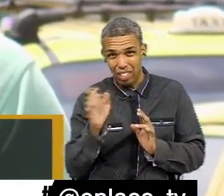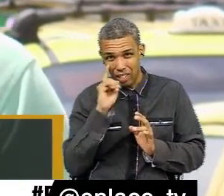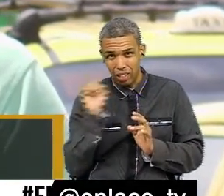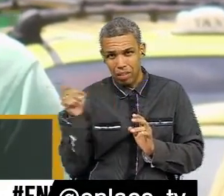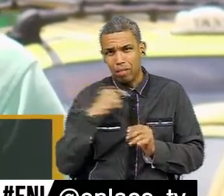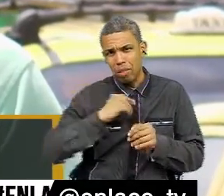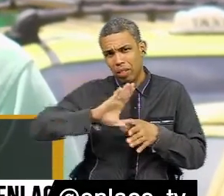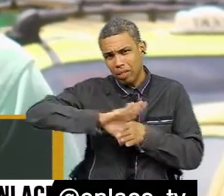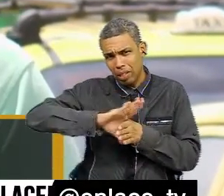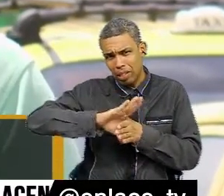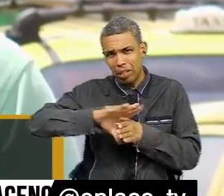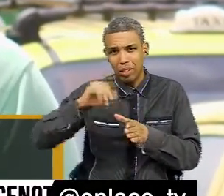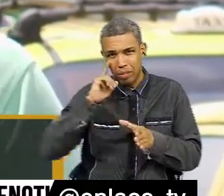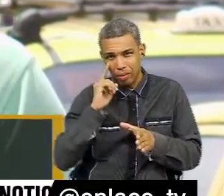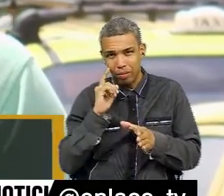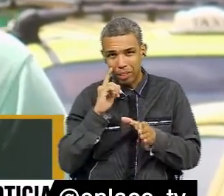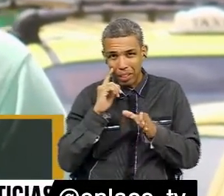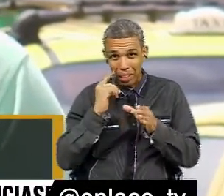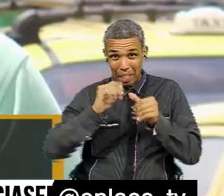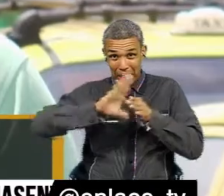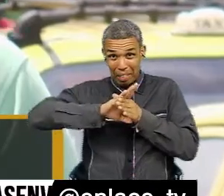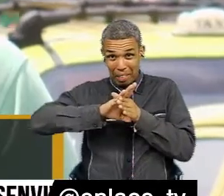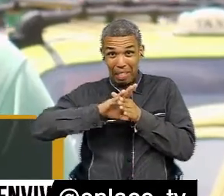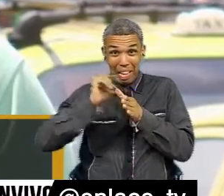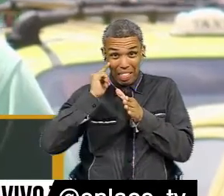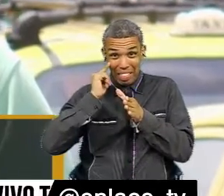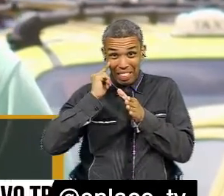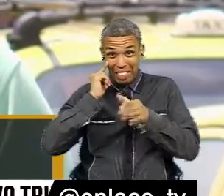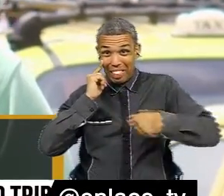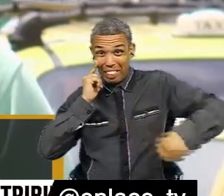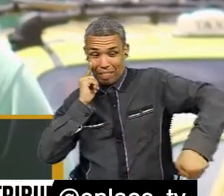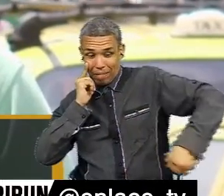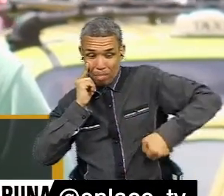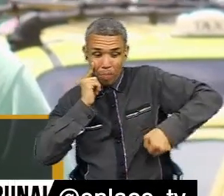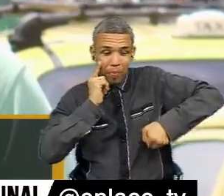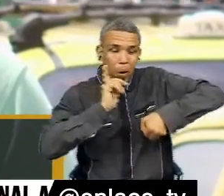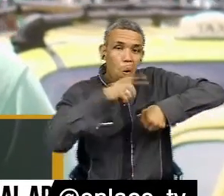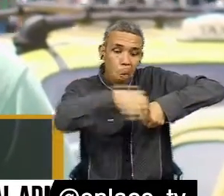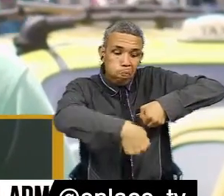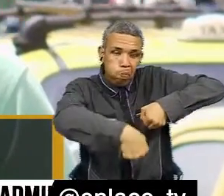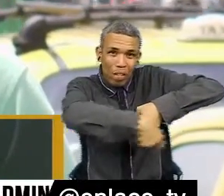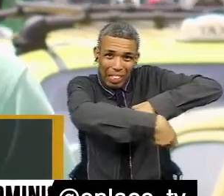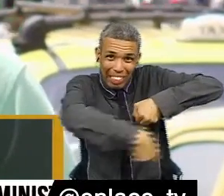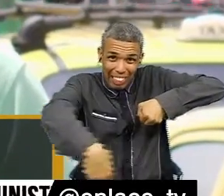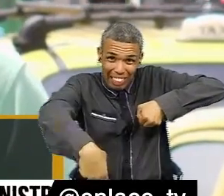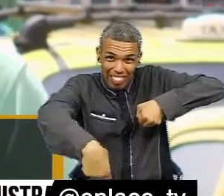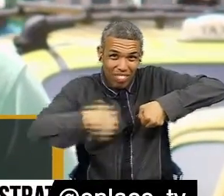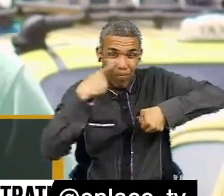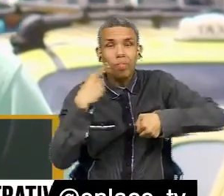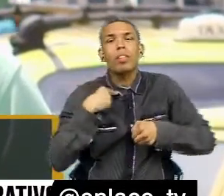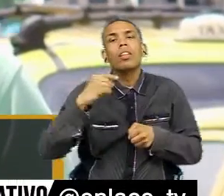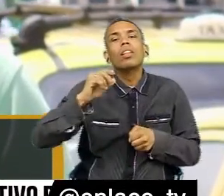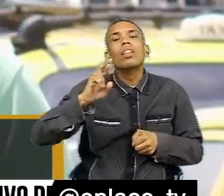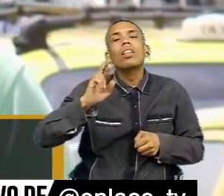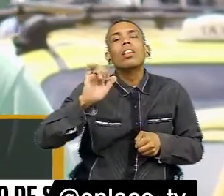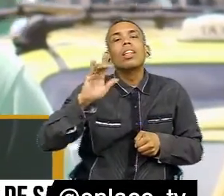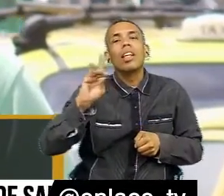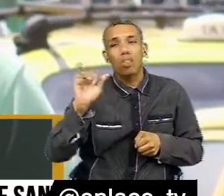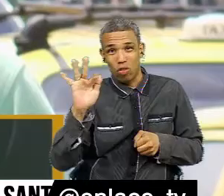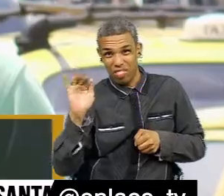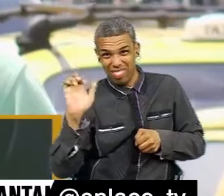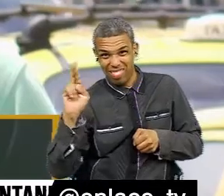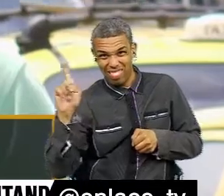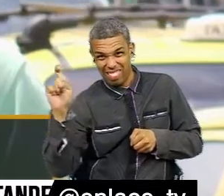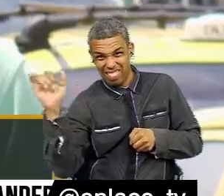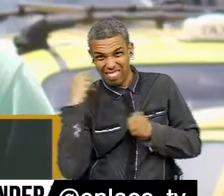Taxi, tenemos el número del celular, tenemos la denuncia ante la Fiscalía General de la Nación, ante Medicina